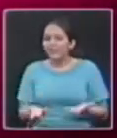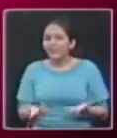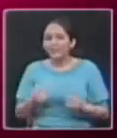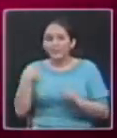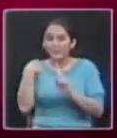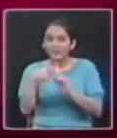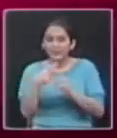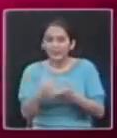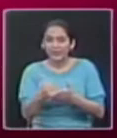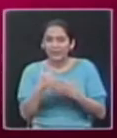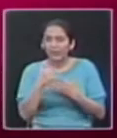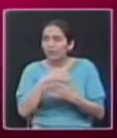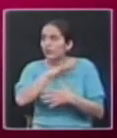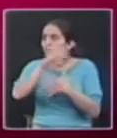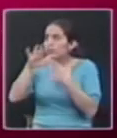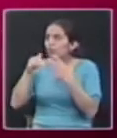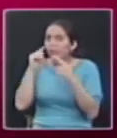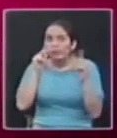que patrones o